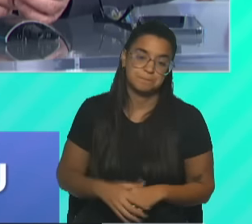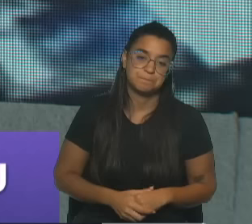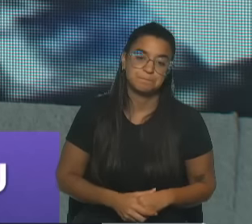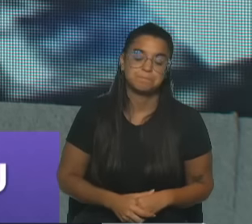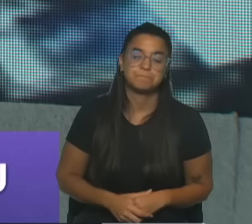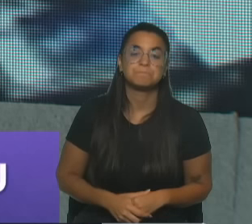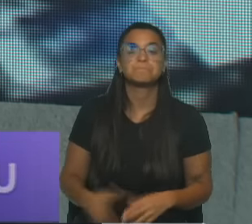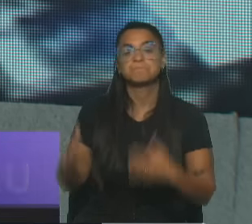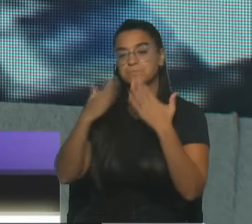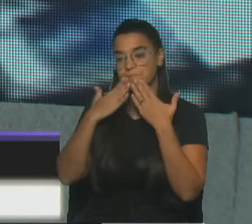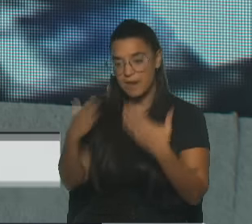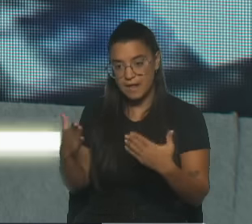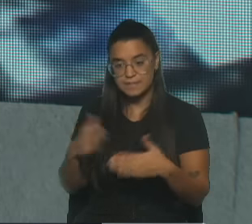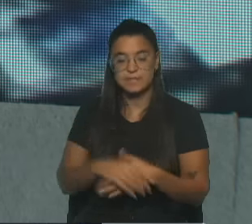nación Muchísimas gracias Fer hasta luego